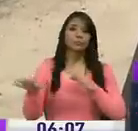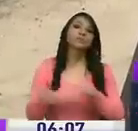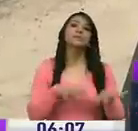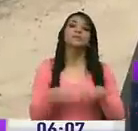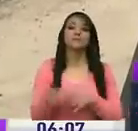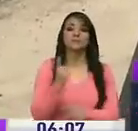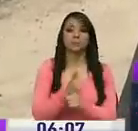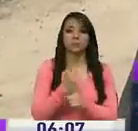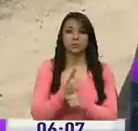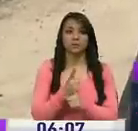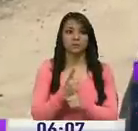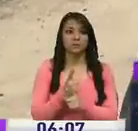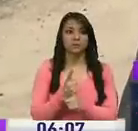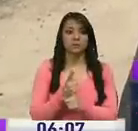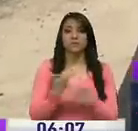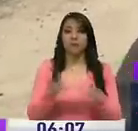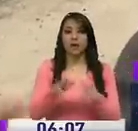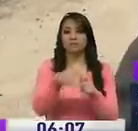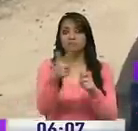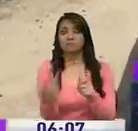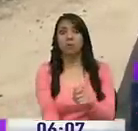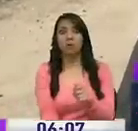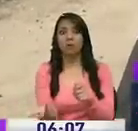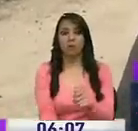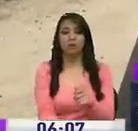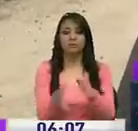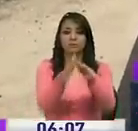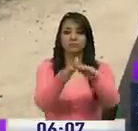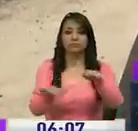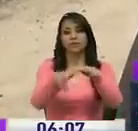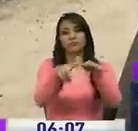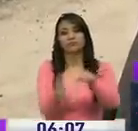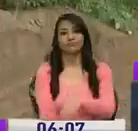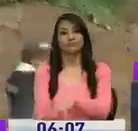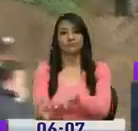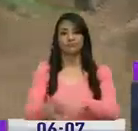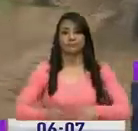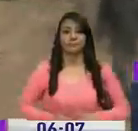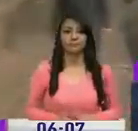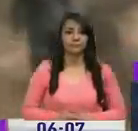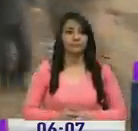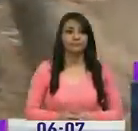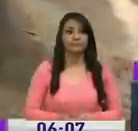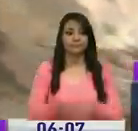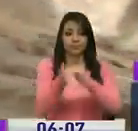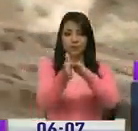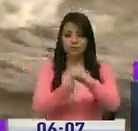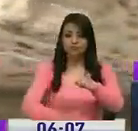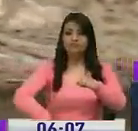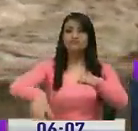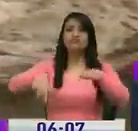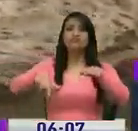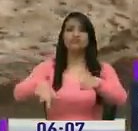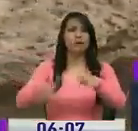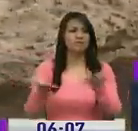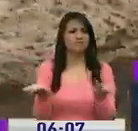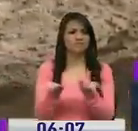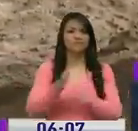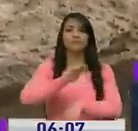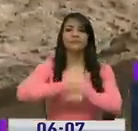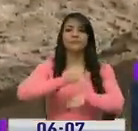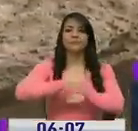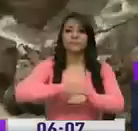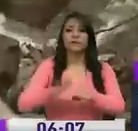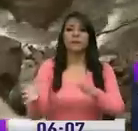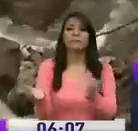está el momento que se dio la la mesa pues obviamente se hundió con todo el vehículo el agujero de grandes proporciones se habría dado por la acumulación